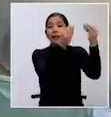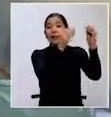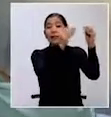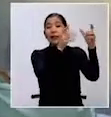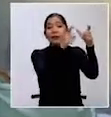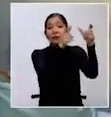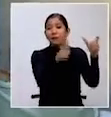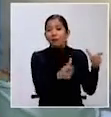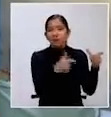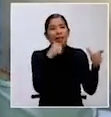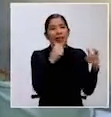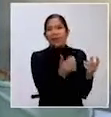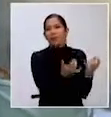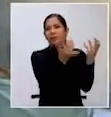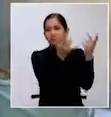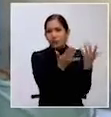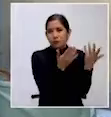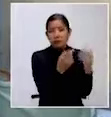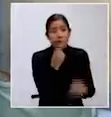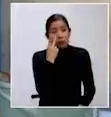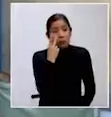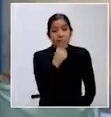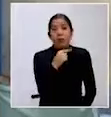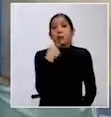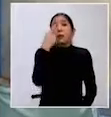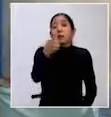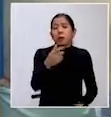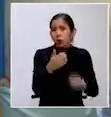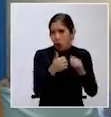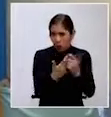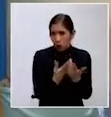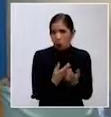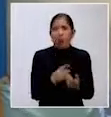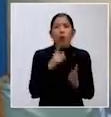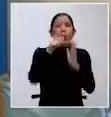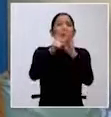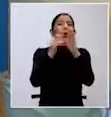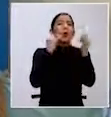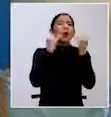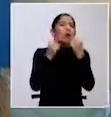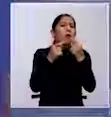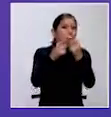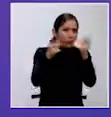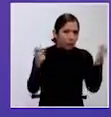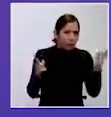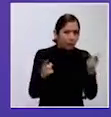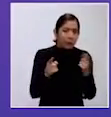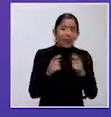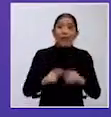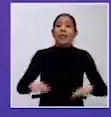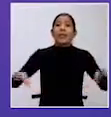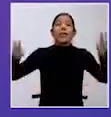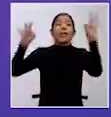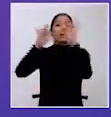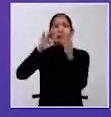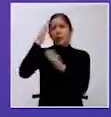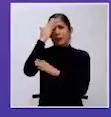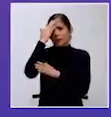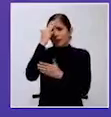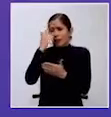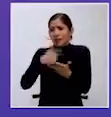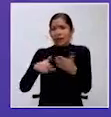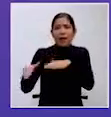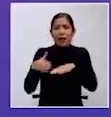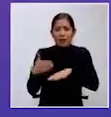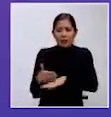también este lugar. Bueno, vamos a estar pendientes a lo que esté ocurriendo para conocer también el informe, pero sobre todo, medidas preventivas que se estén asumiendo para